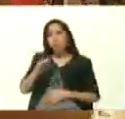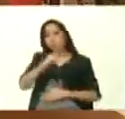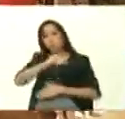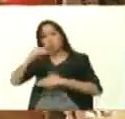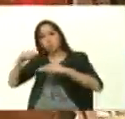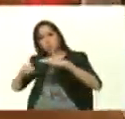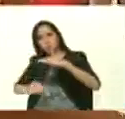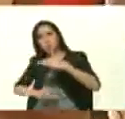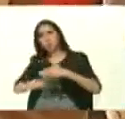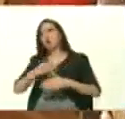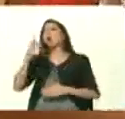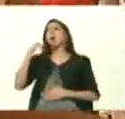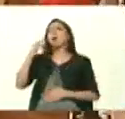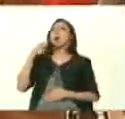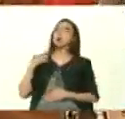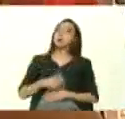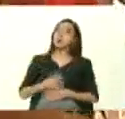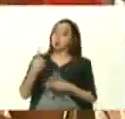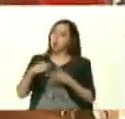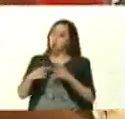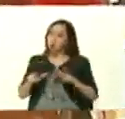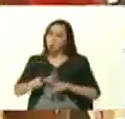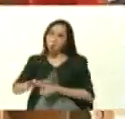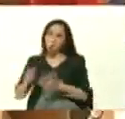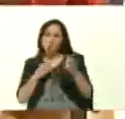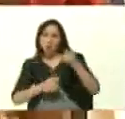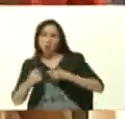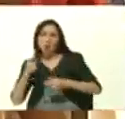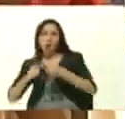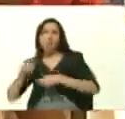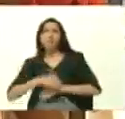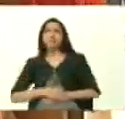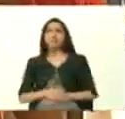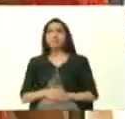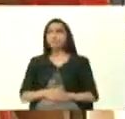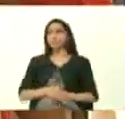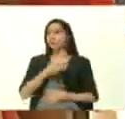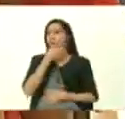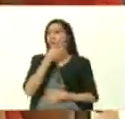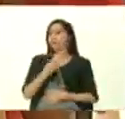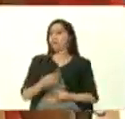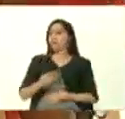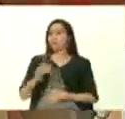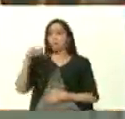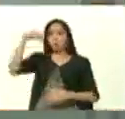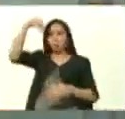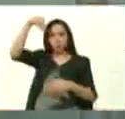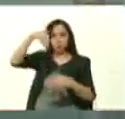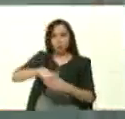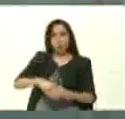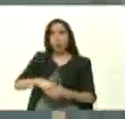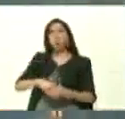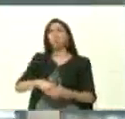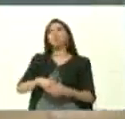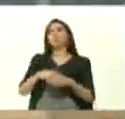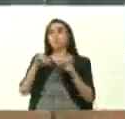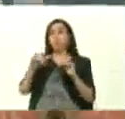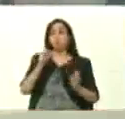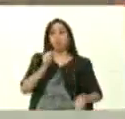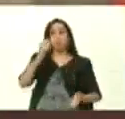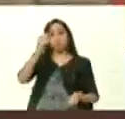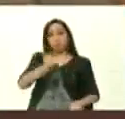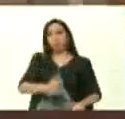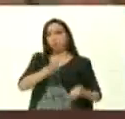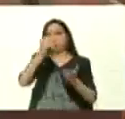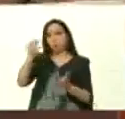de lo habitual de las tiendas del mercado para nuestro pueblo. También da la facilidad de que pueda ser incluido por el tipo de empaque, también puede